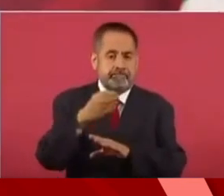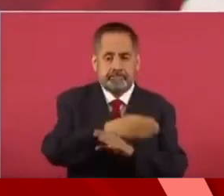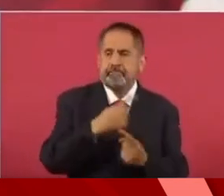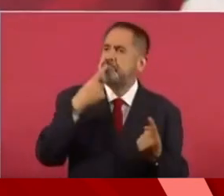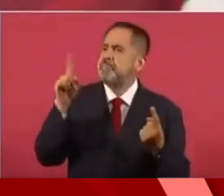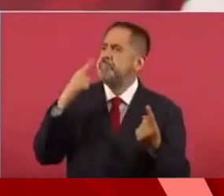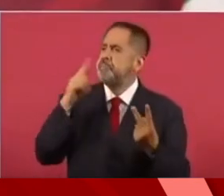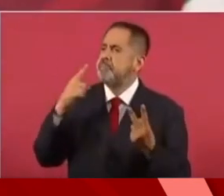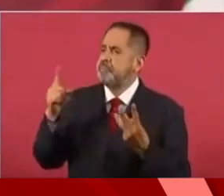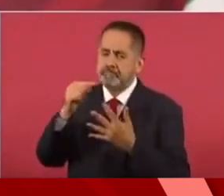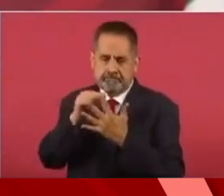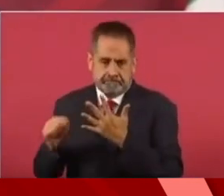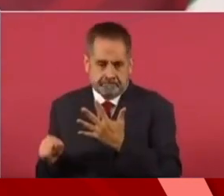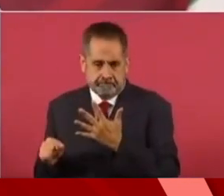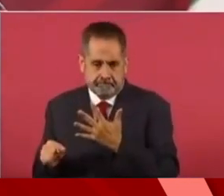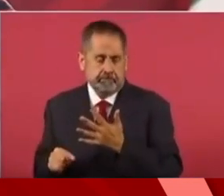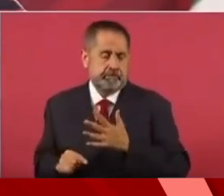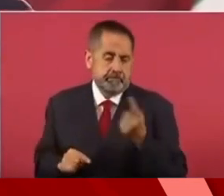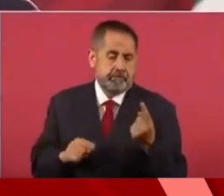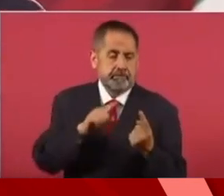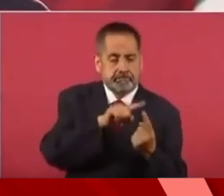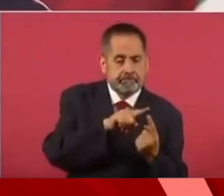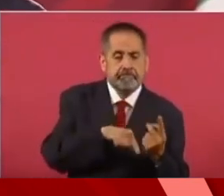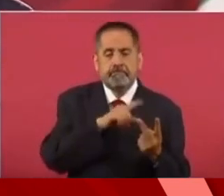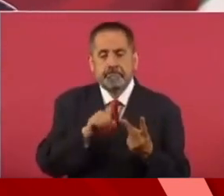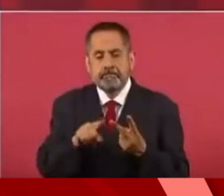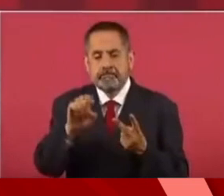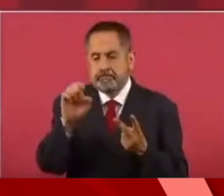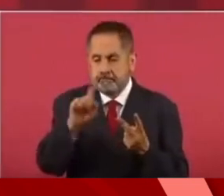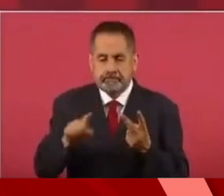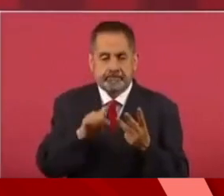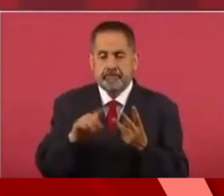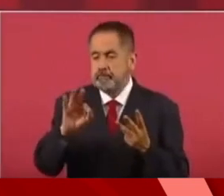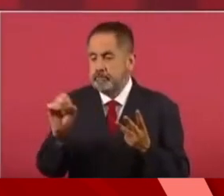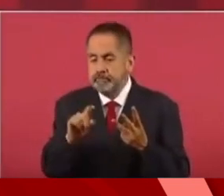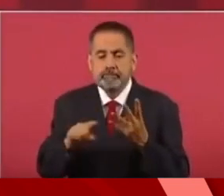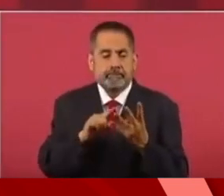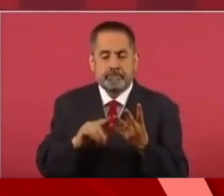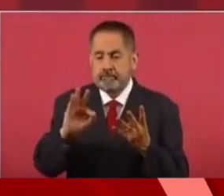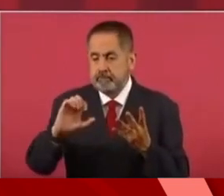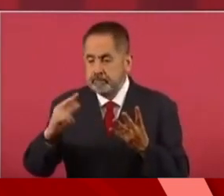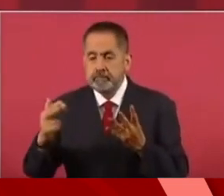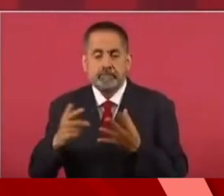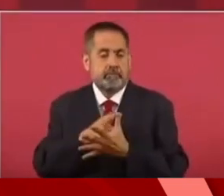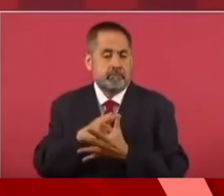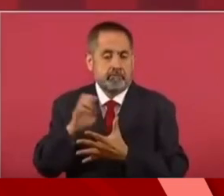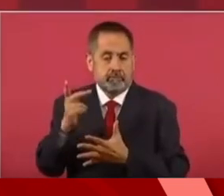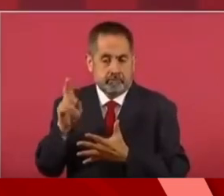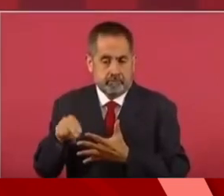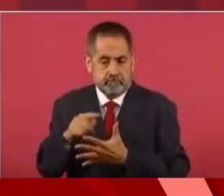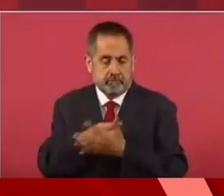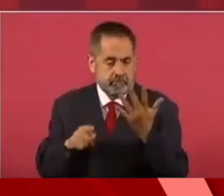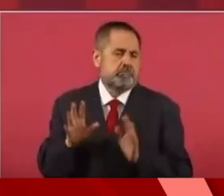a la fecha, pasando por Cedillo, Fox, Calderón y el presidente Peña